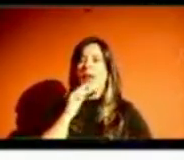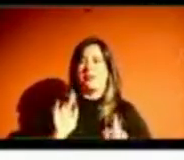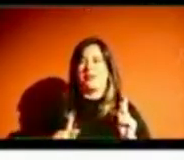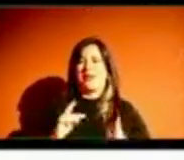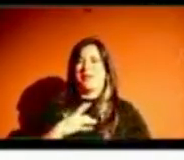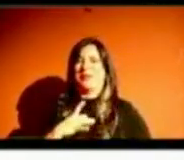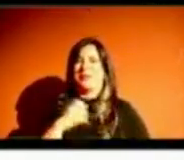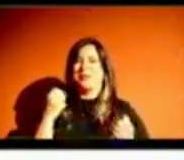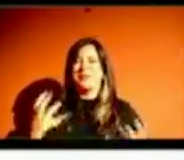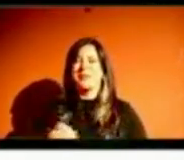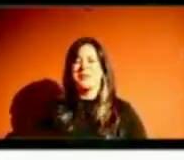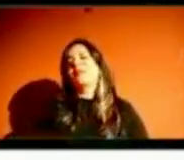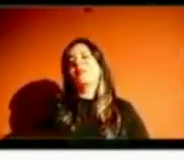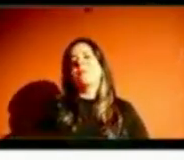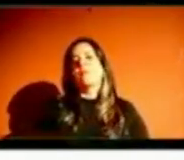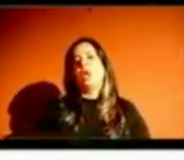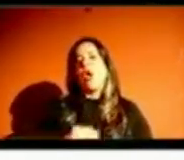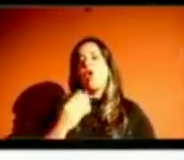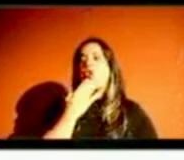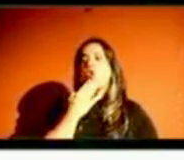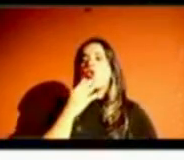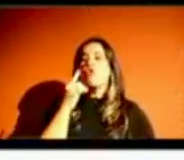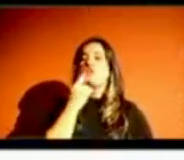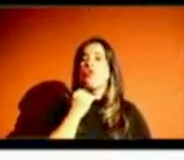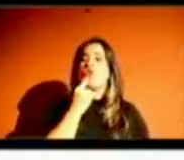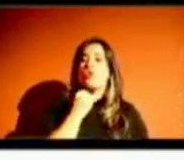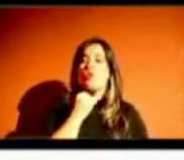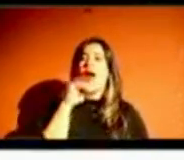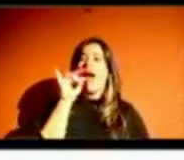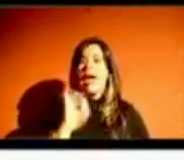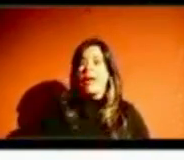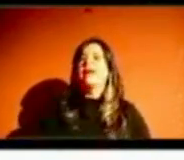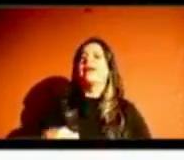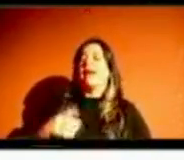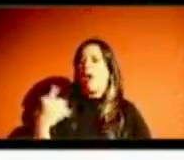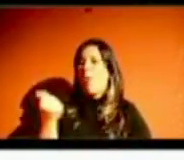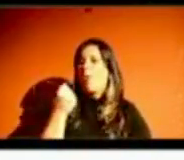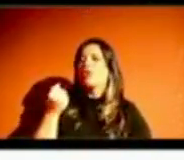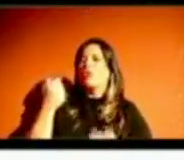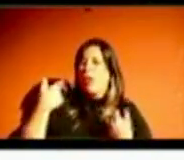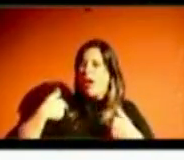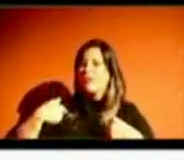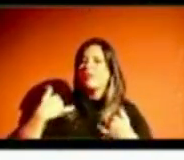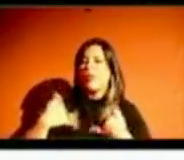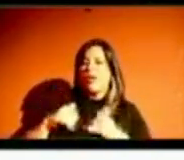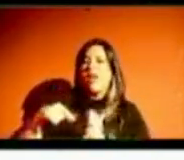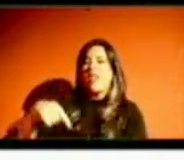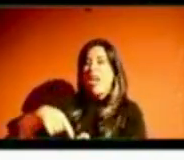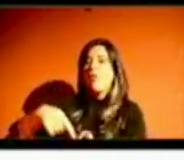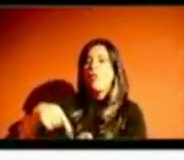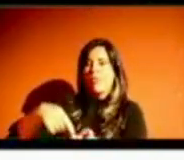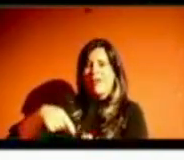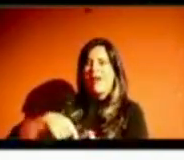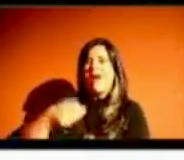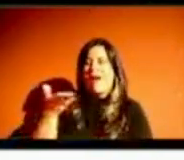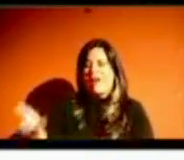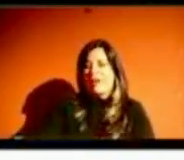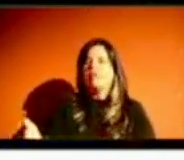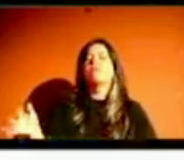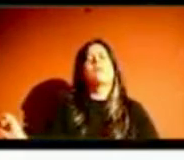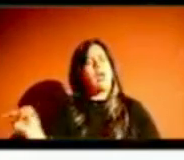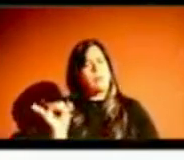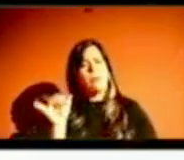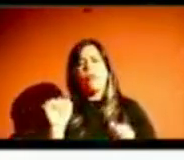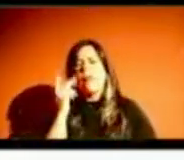gustar a muchos. Color rojo es que hay un balance. Así que también va a